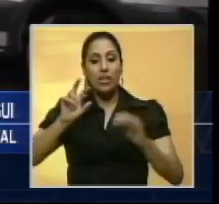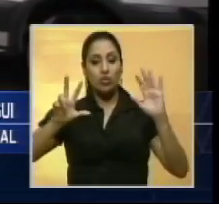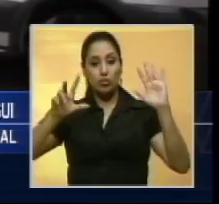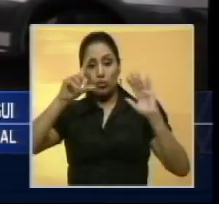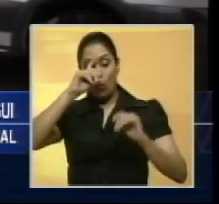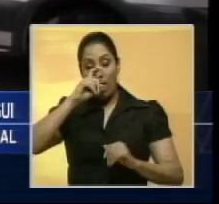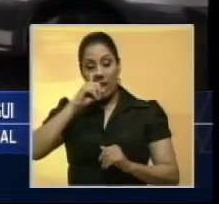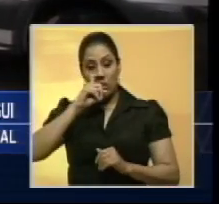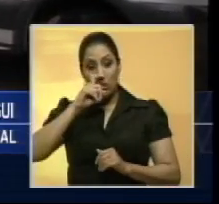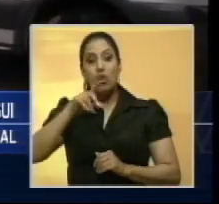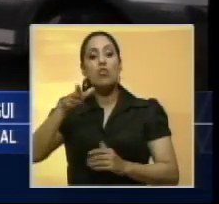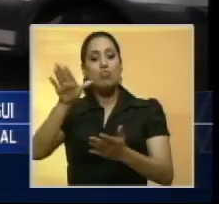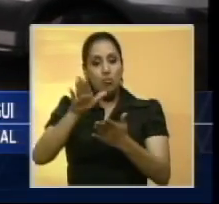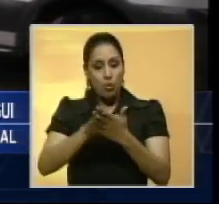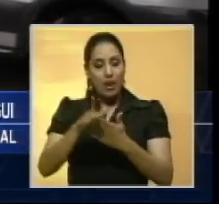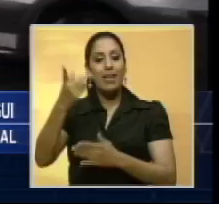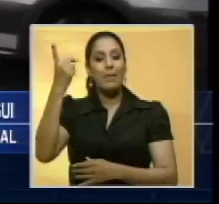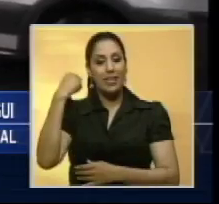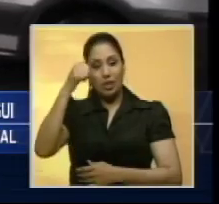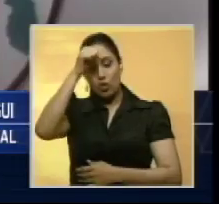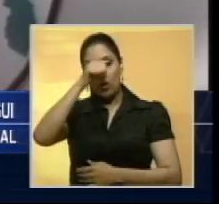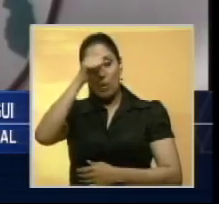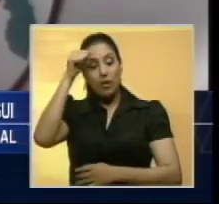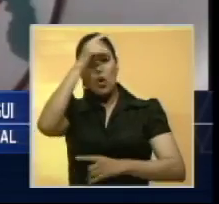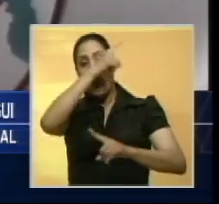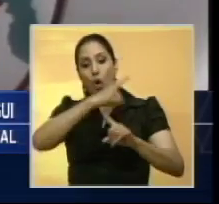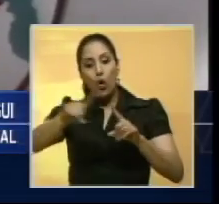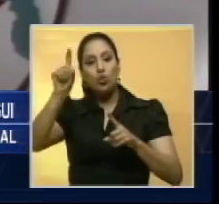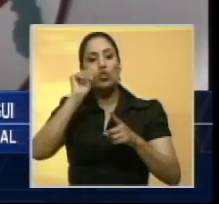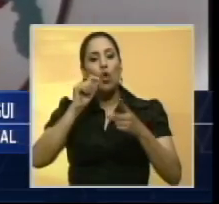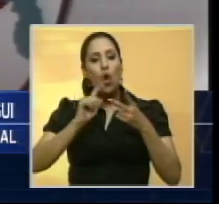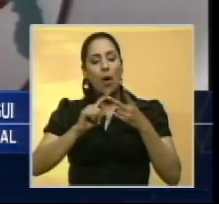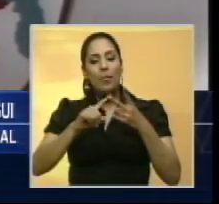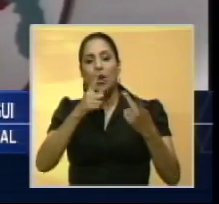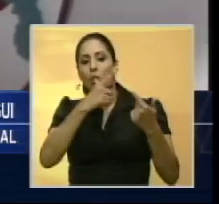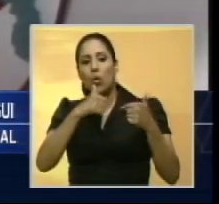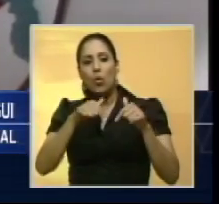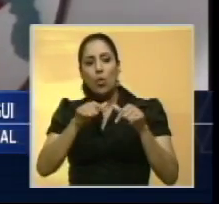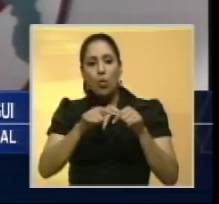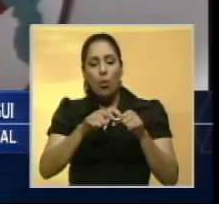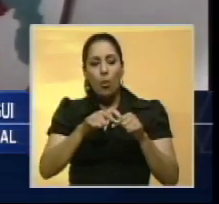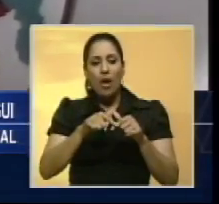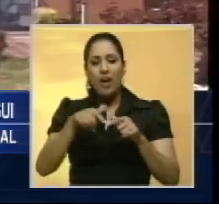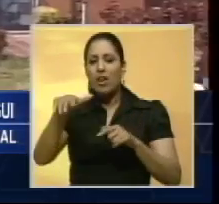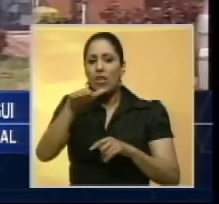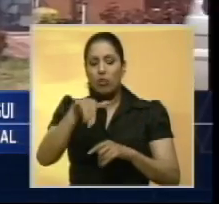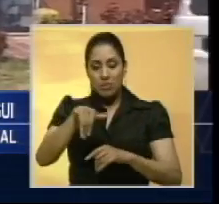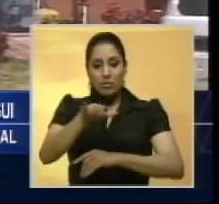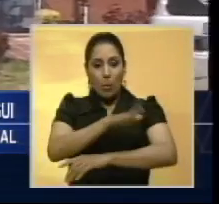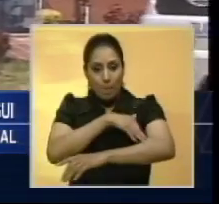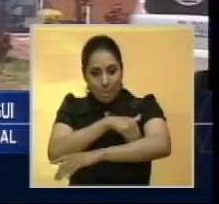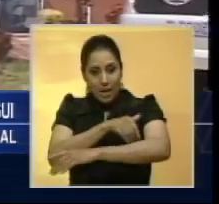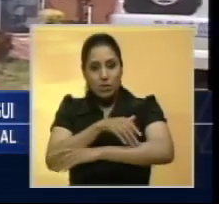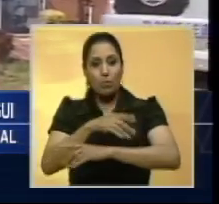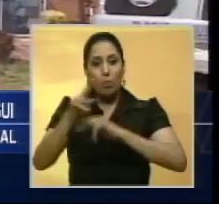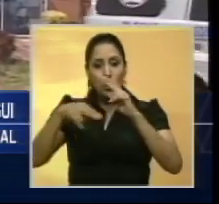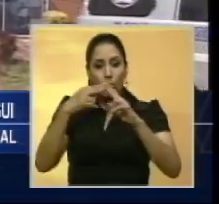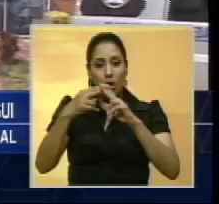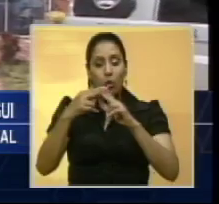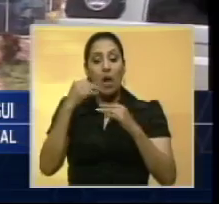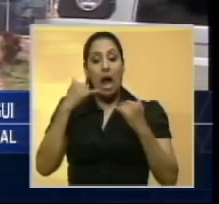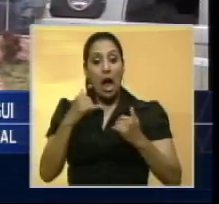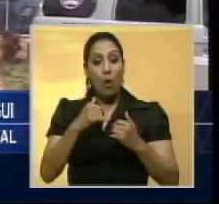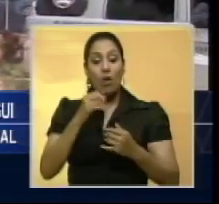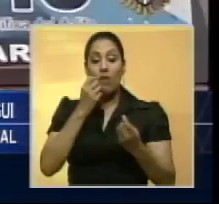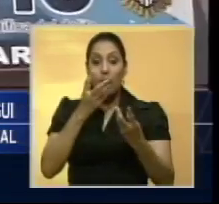28 años, quien falleció el pasado domingo junto a otro individuo en el sector El Guaraguaro de la zona rural de Puerto La Cruz. Se